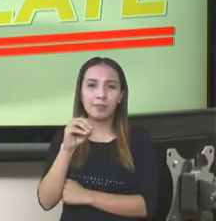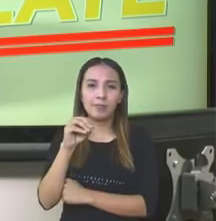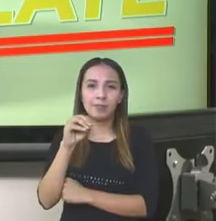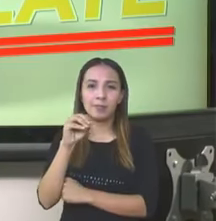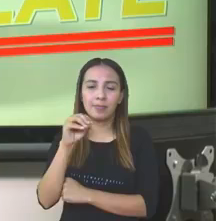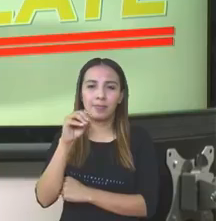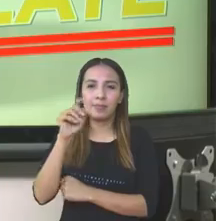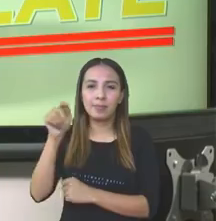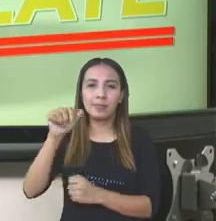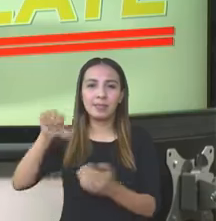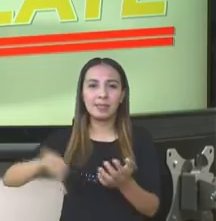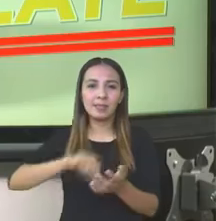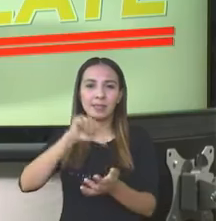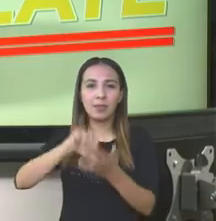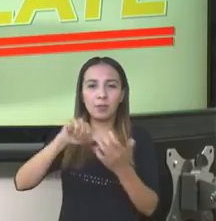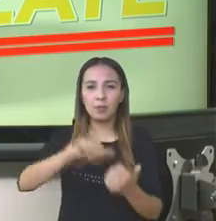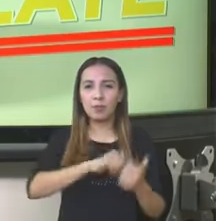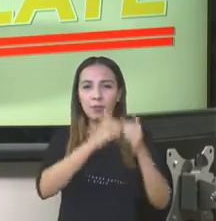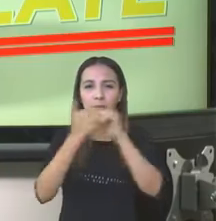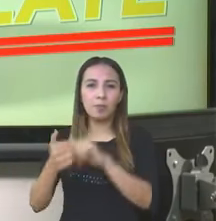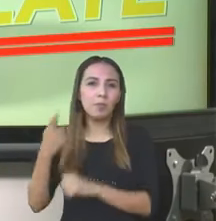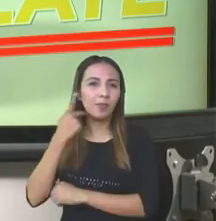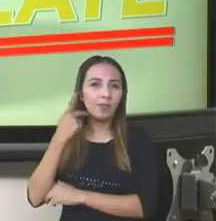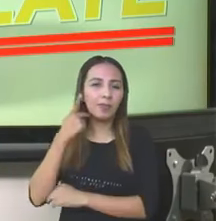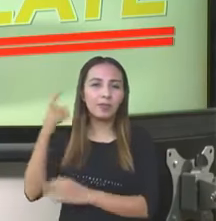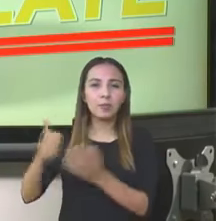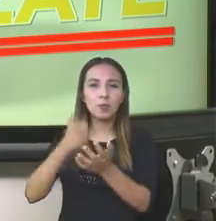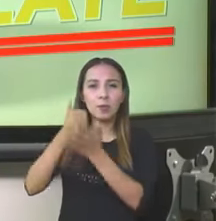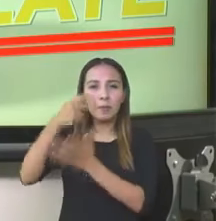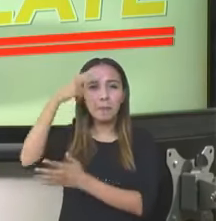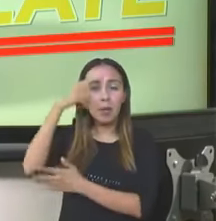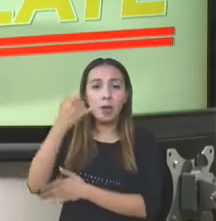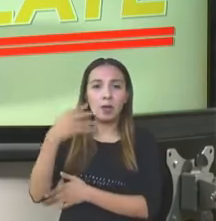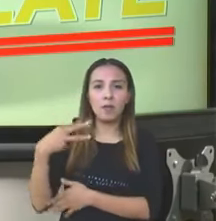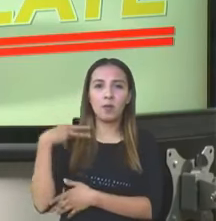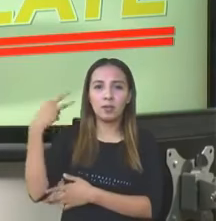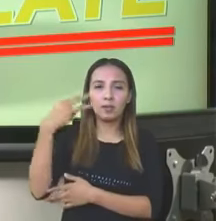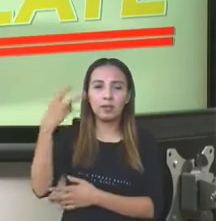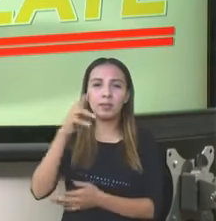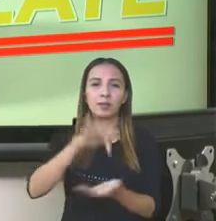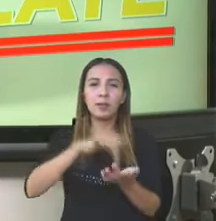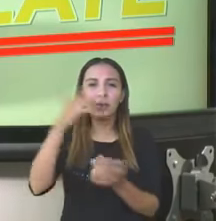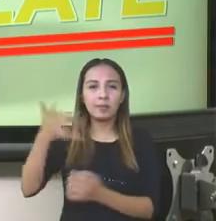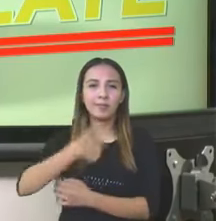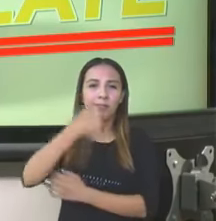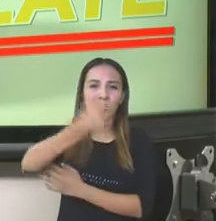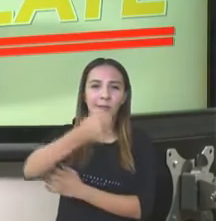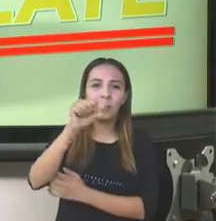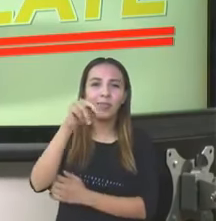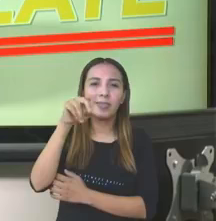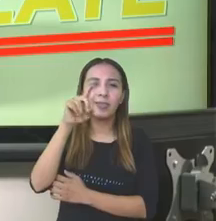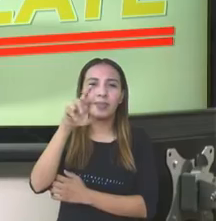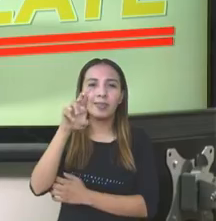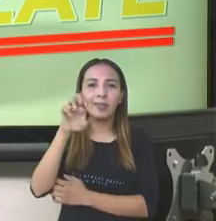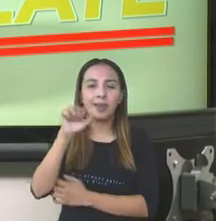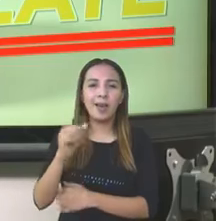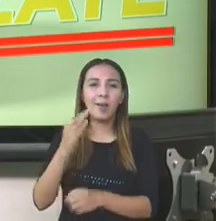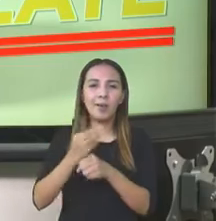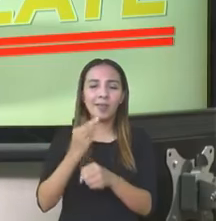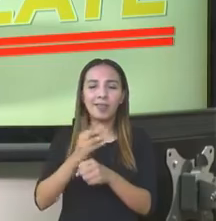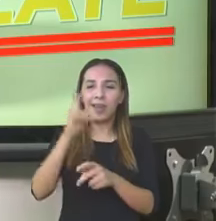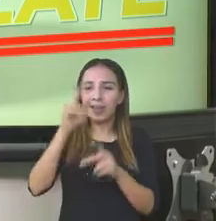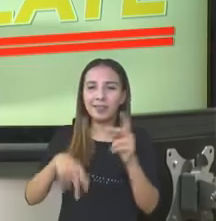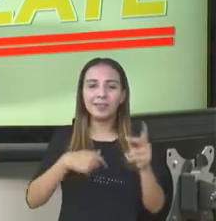de Formación Política desde la Ciudad de México y en Washington. Gracias, saludo a Andrea, ahí estaba dialogando ahorita en el corte con